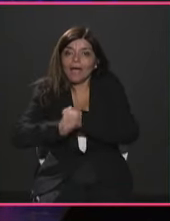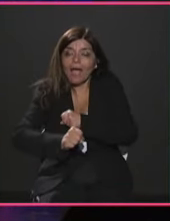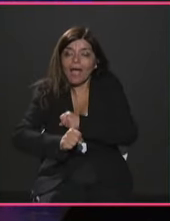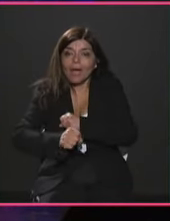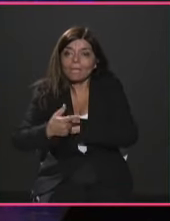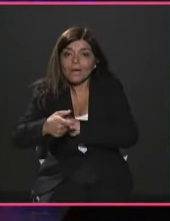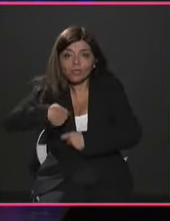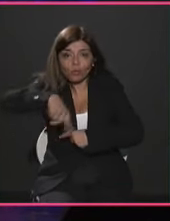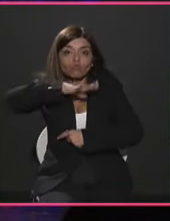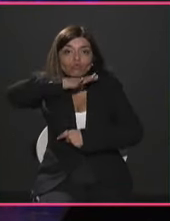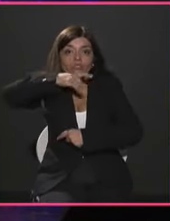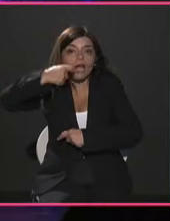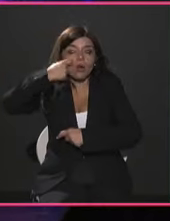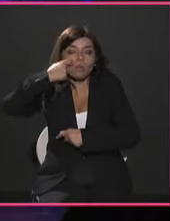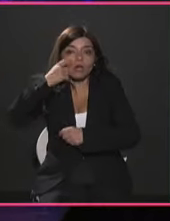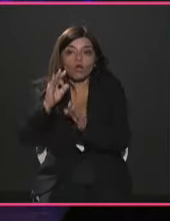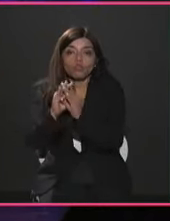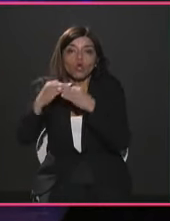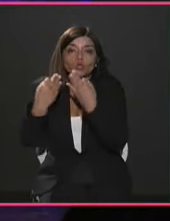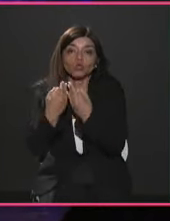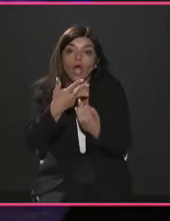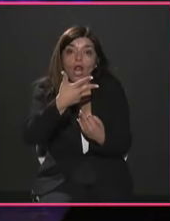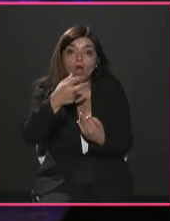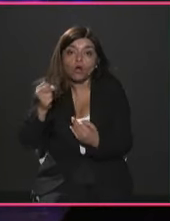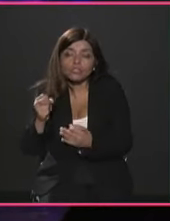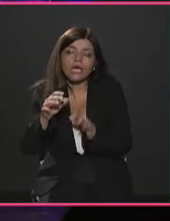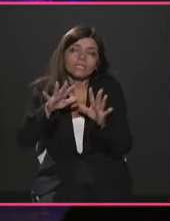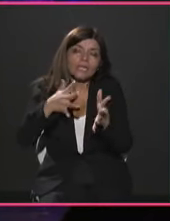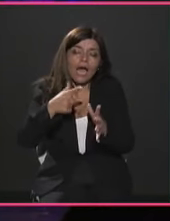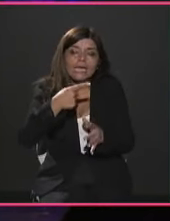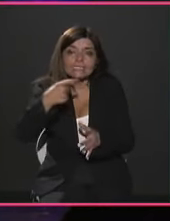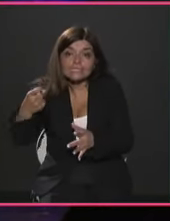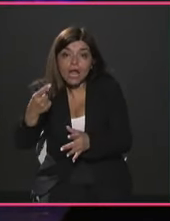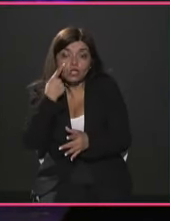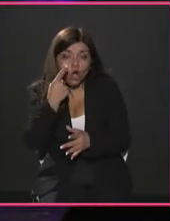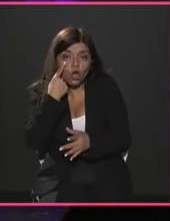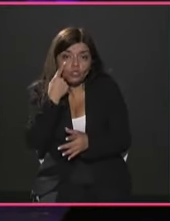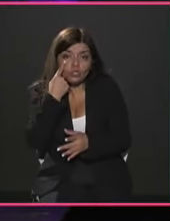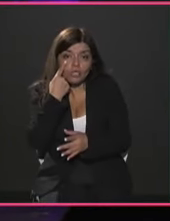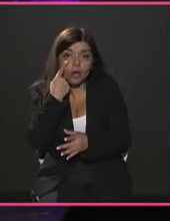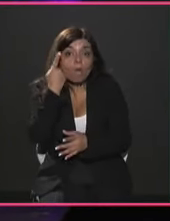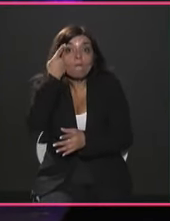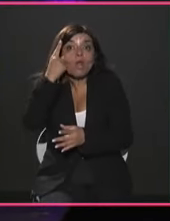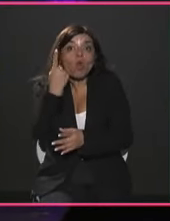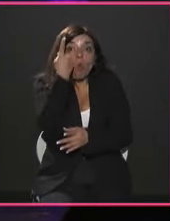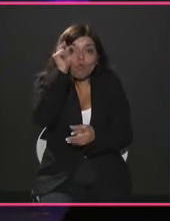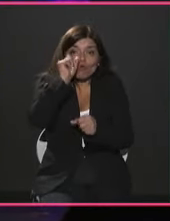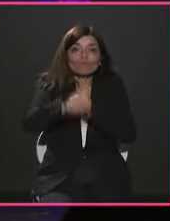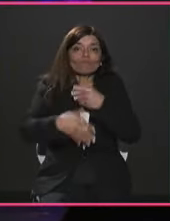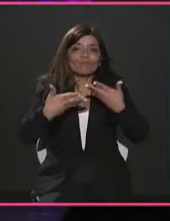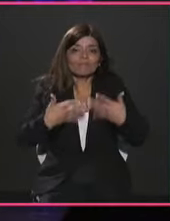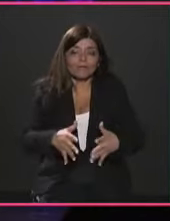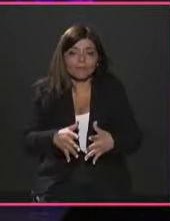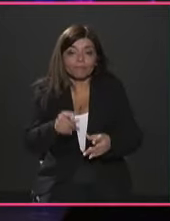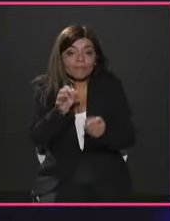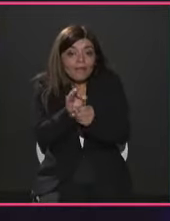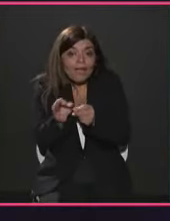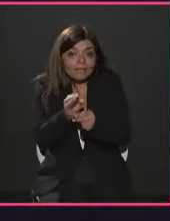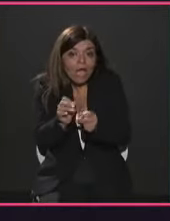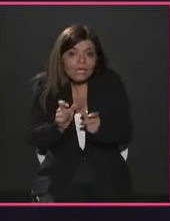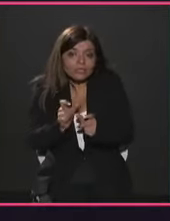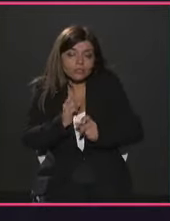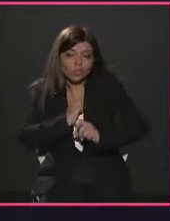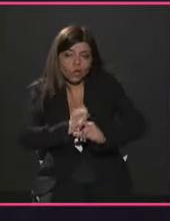humanos y de un total de alrededor de 80 a 100 compuestos que son conocidos por tener actividad en contra de las células